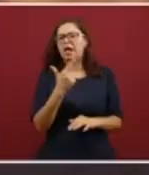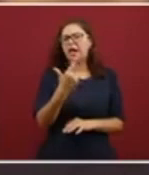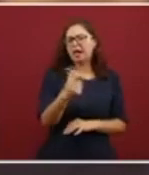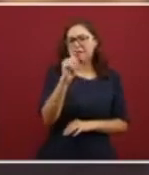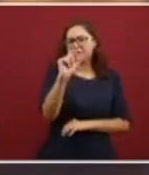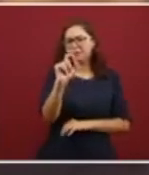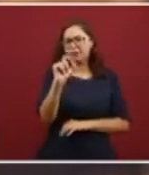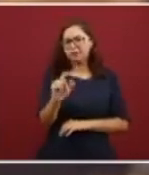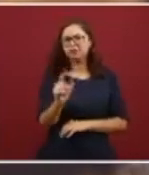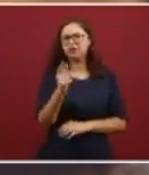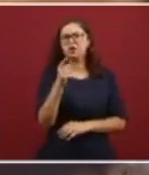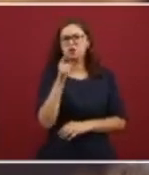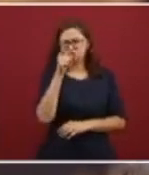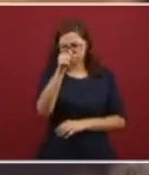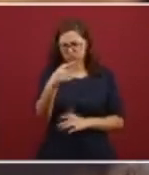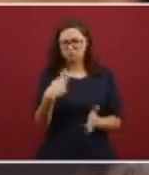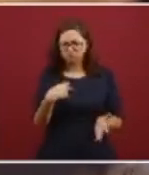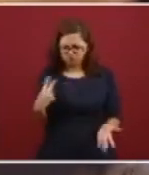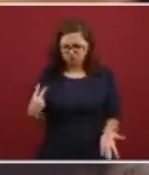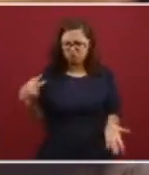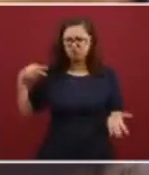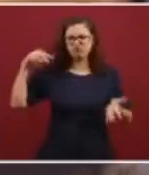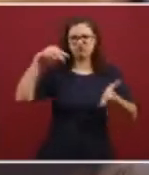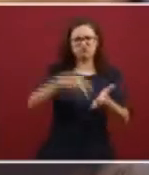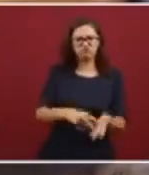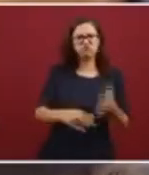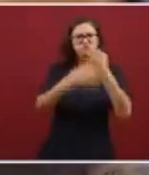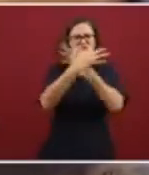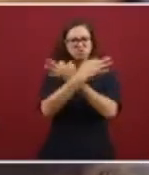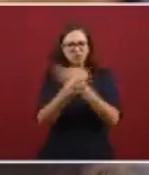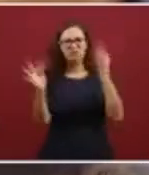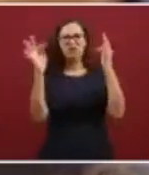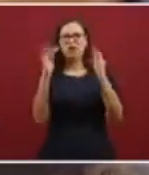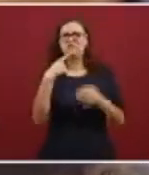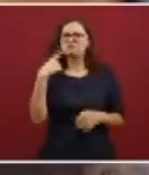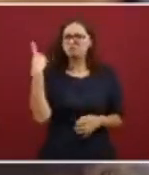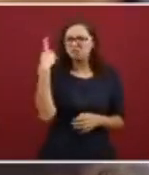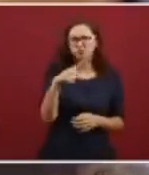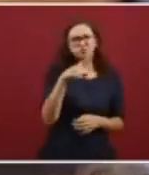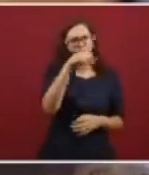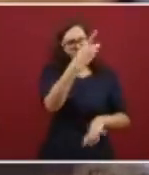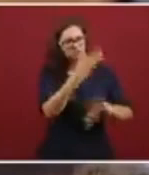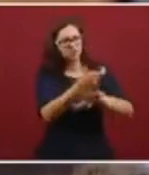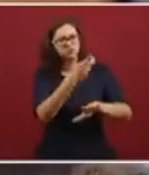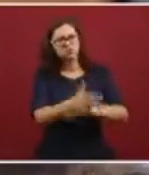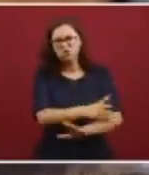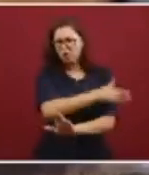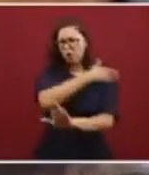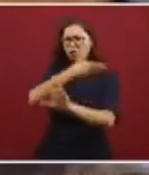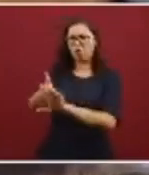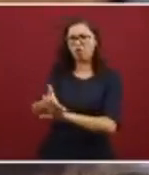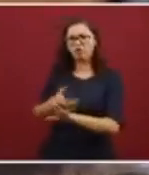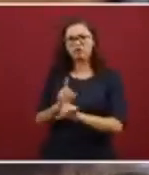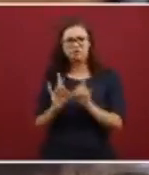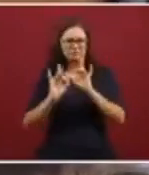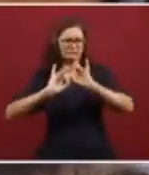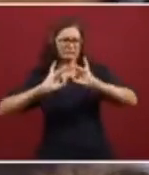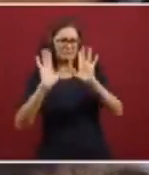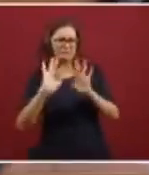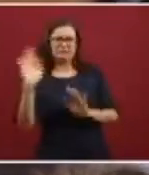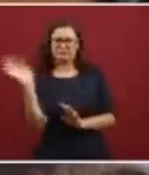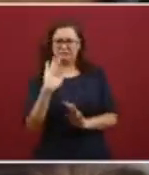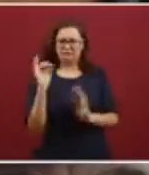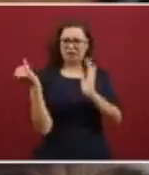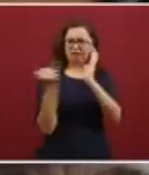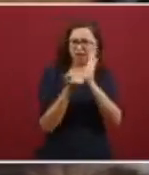que usted denunciara los ataques del gobierno de Estados Unidos y en caso de que se imponga el arancel para que